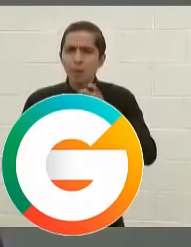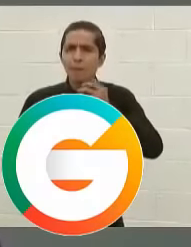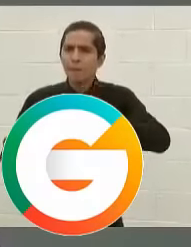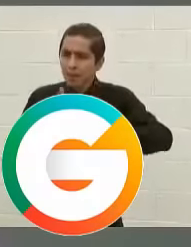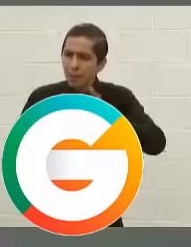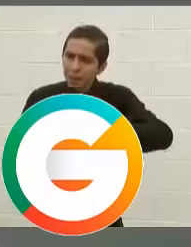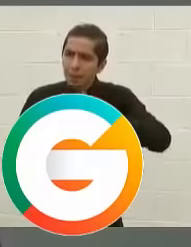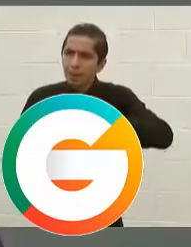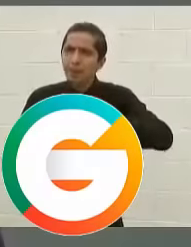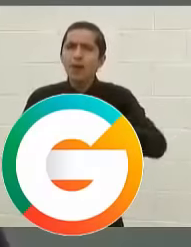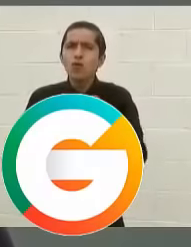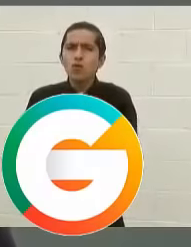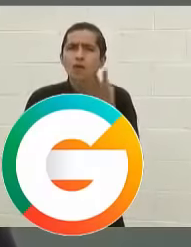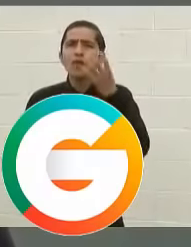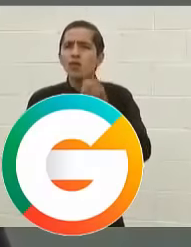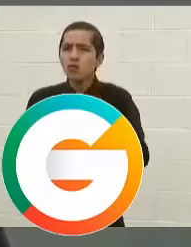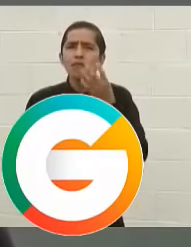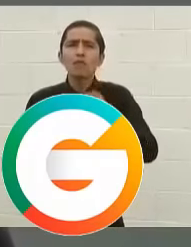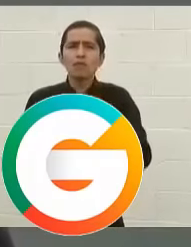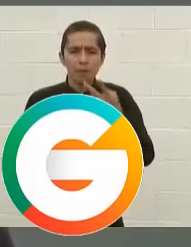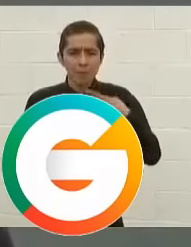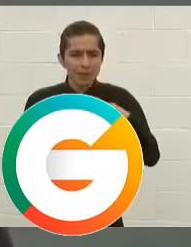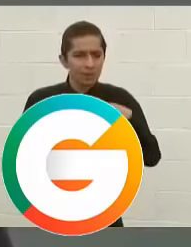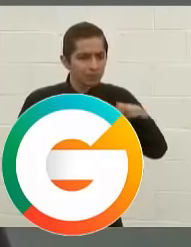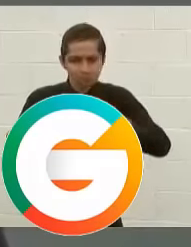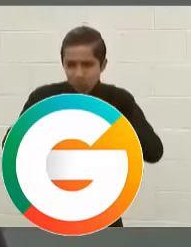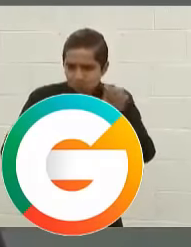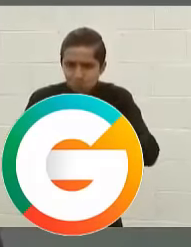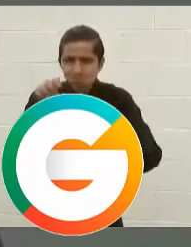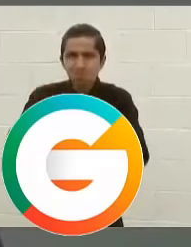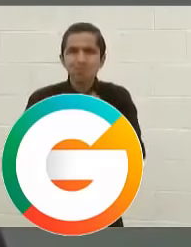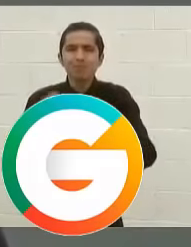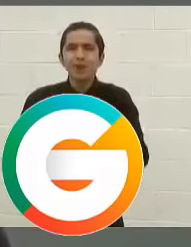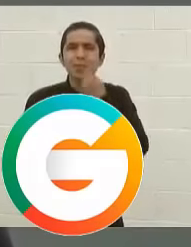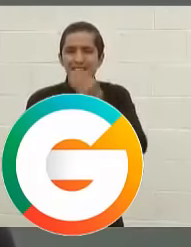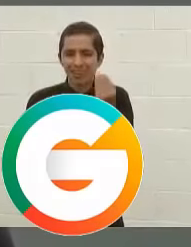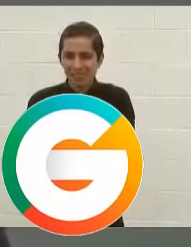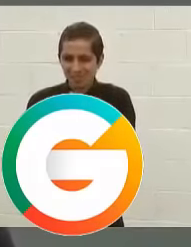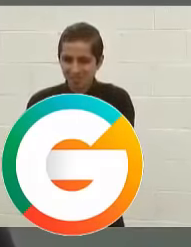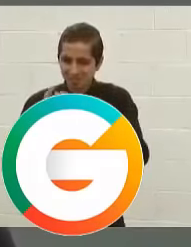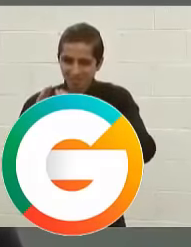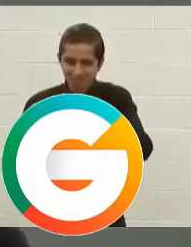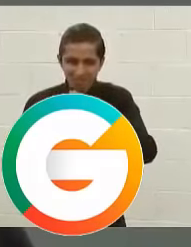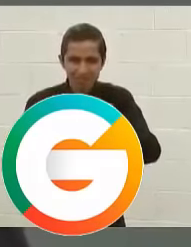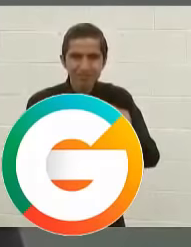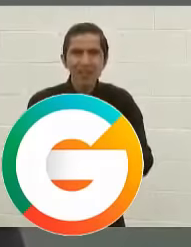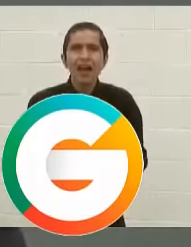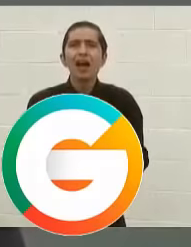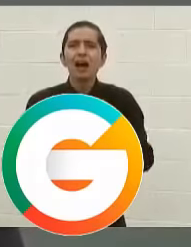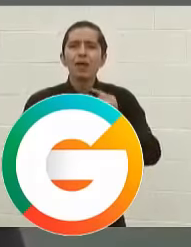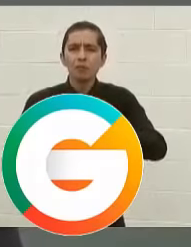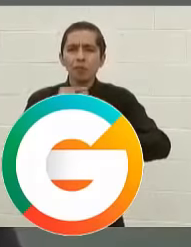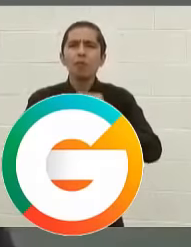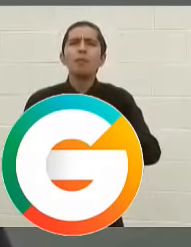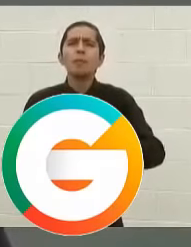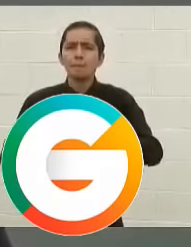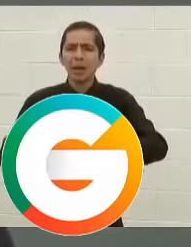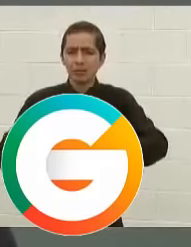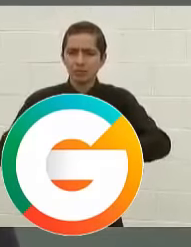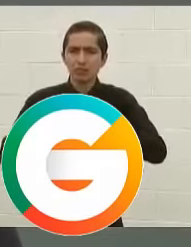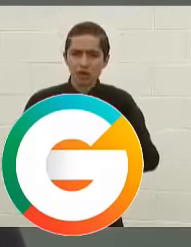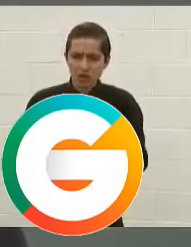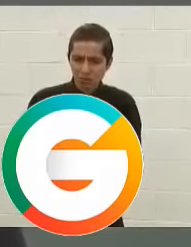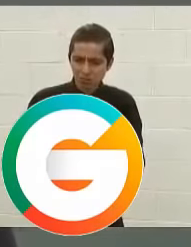saliendo nuevos elementos de los procesos de reclutamiento y capacitación, iremos consolidando